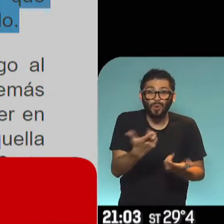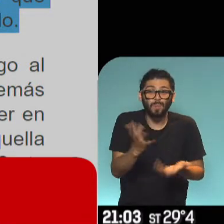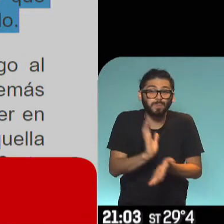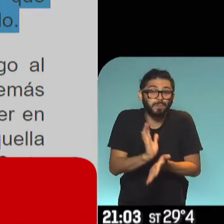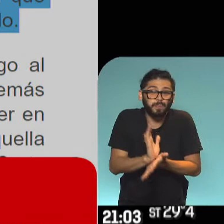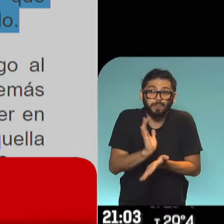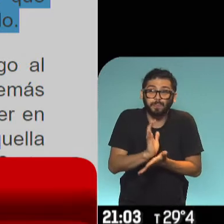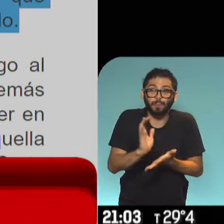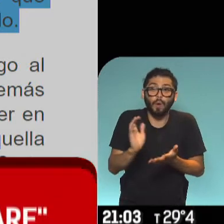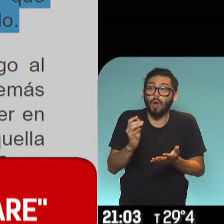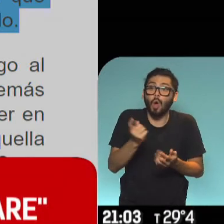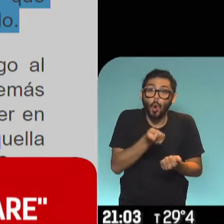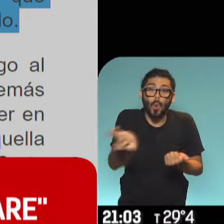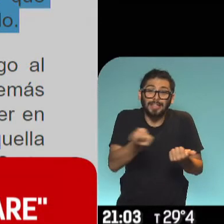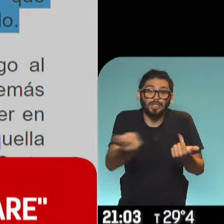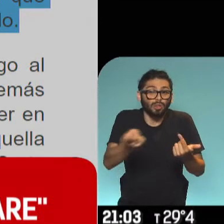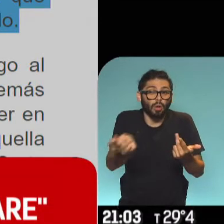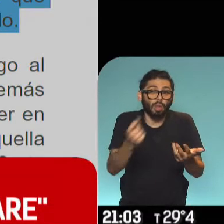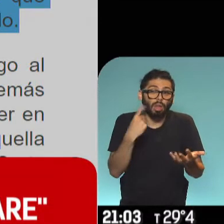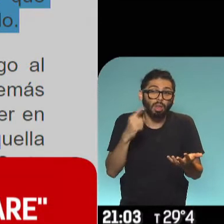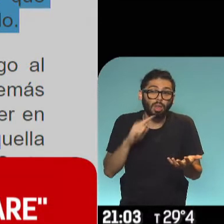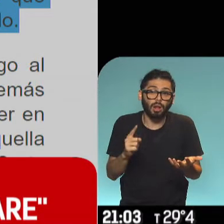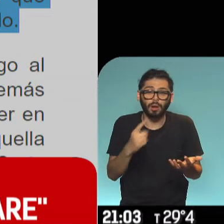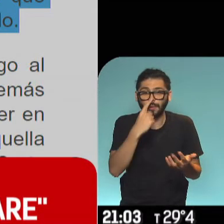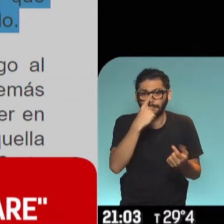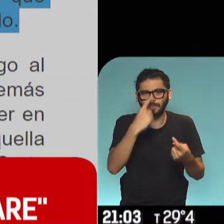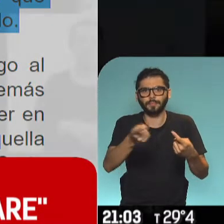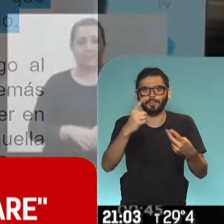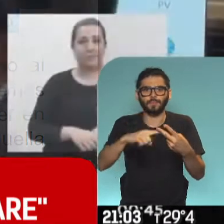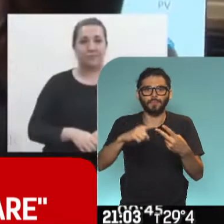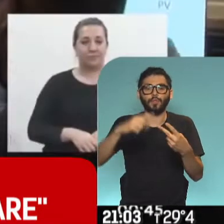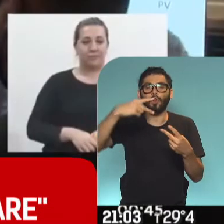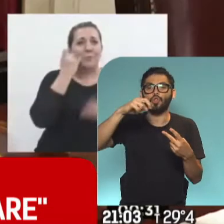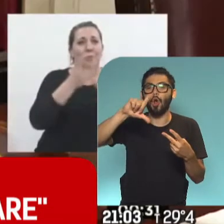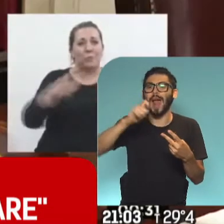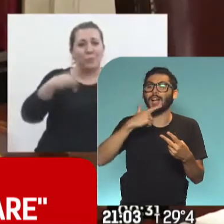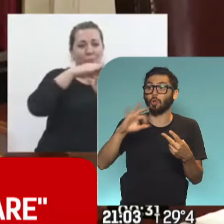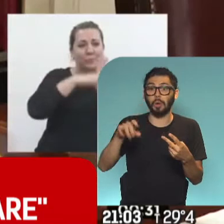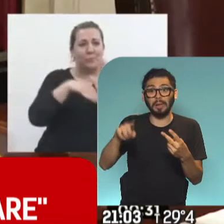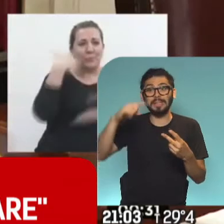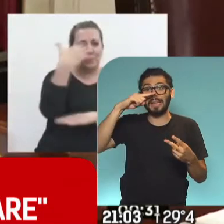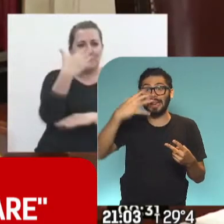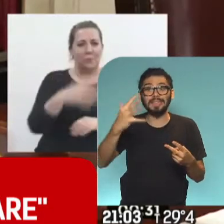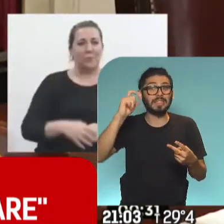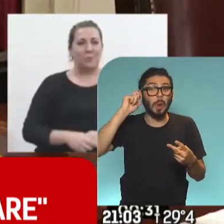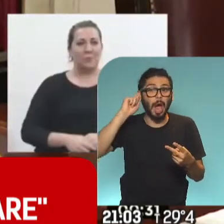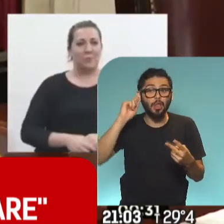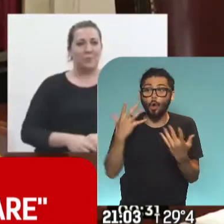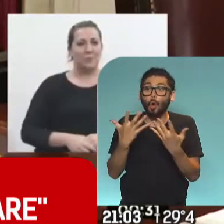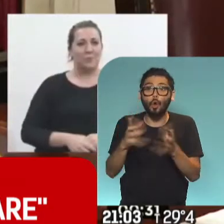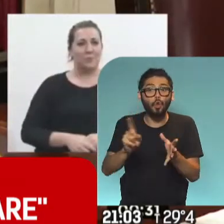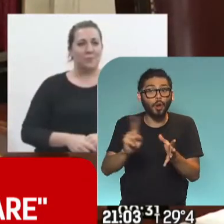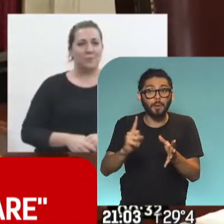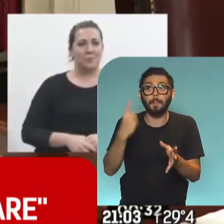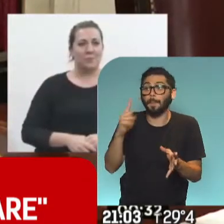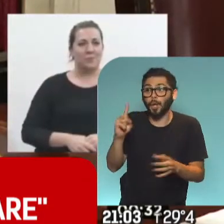un repaso rápido, pero habla de Hayton de Nolasco y dice, no solo no renunció a su cargo al cumplir 75 años, como sí hizo el